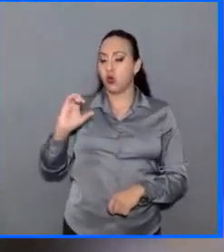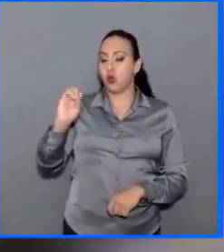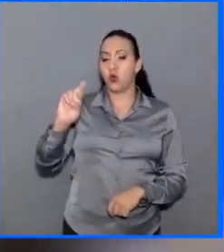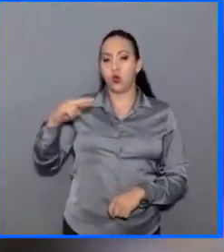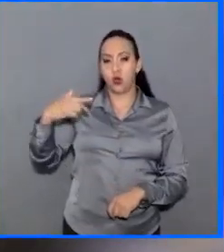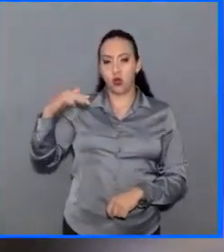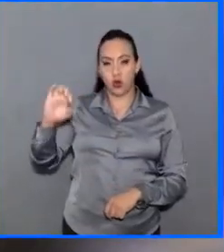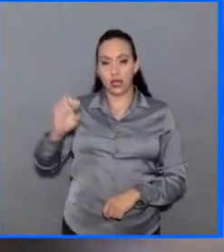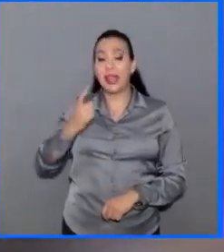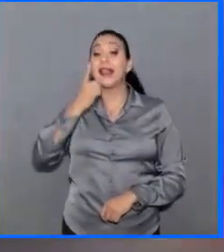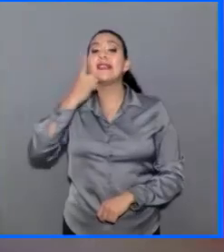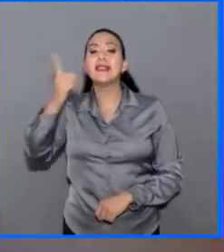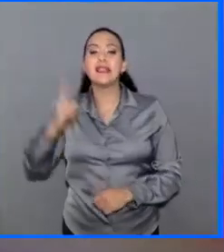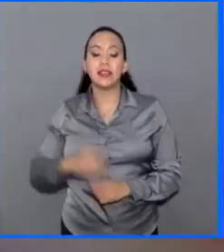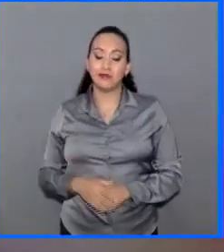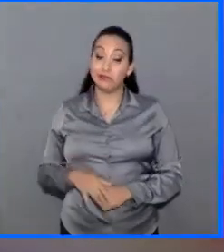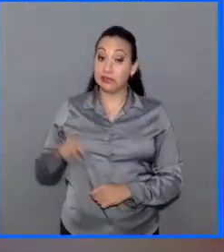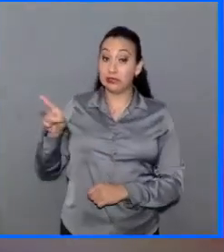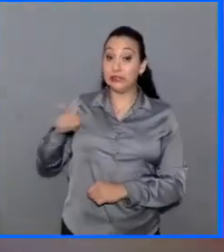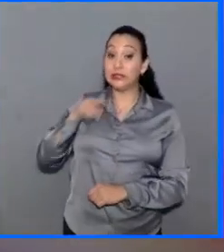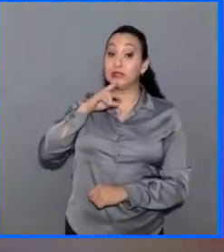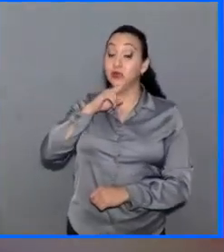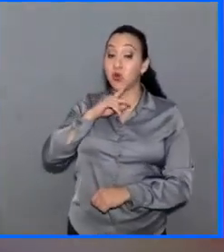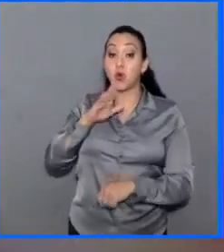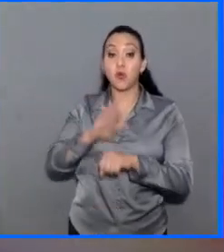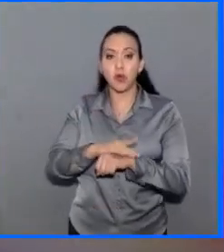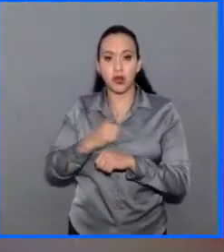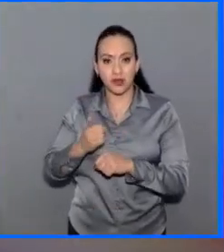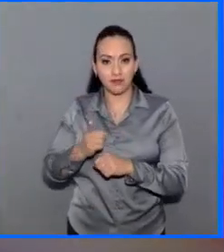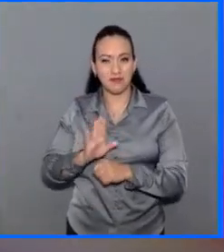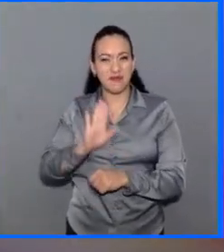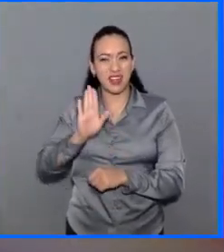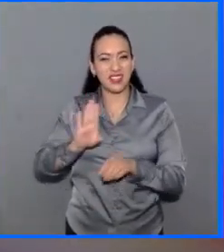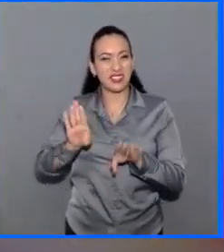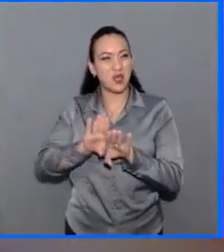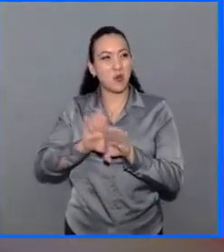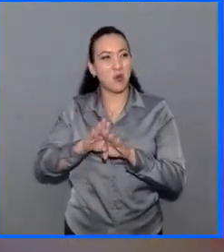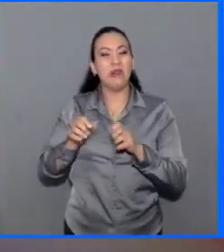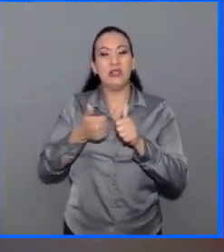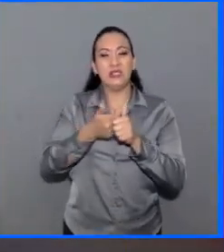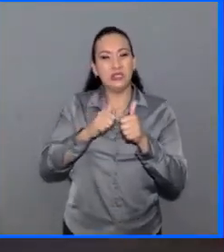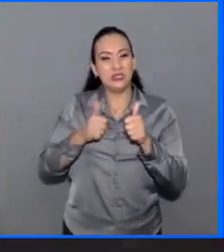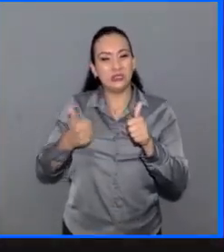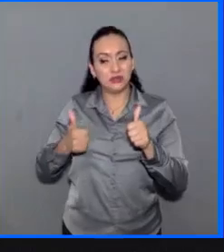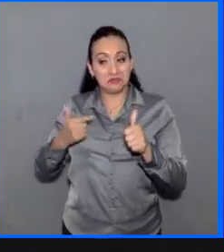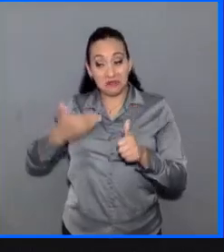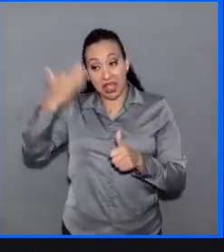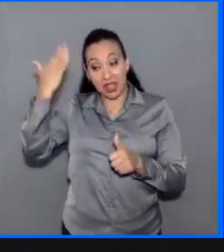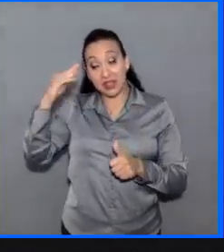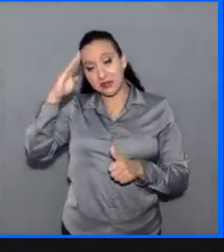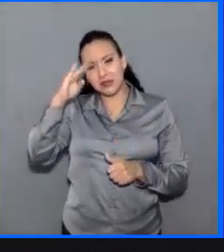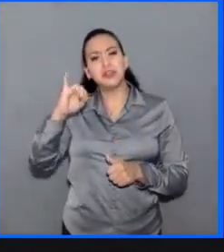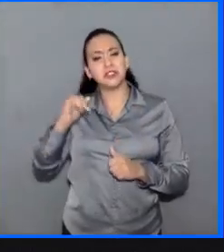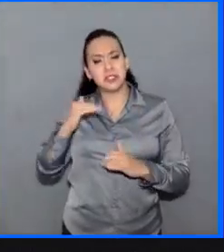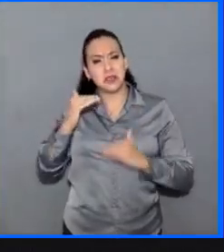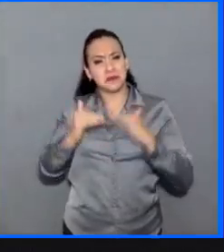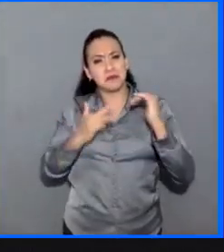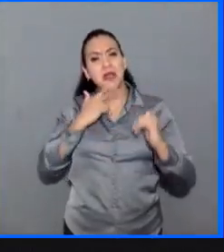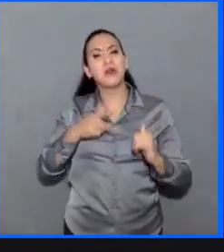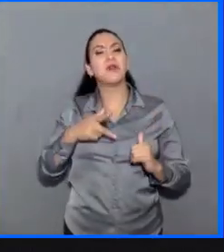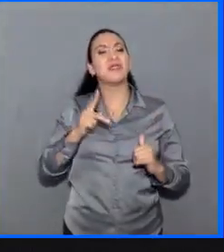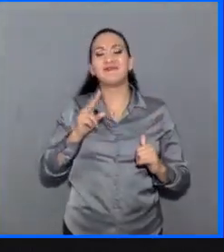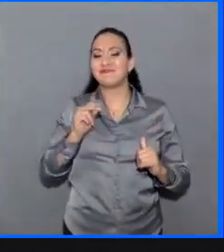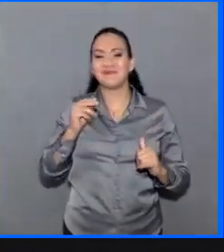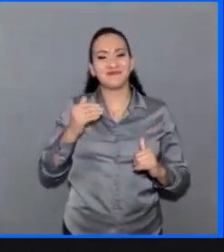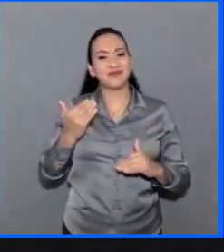externó su preocupación porque se está regresando a un punto que se creía superado, debido a que la afectación